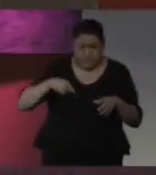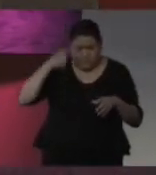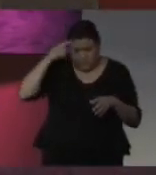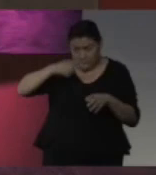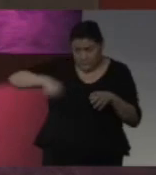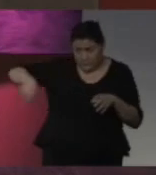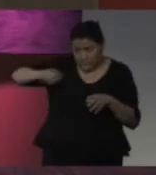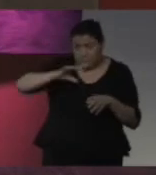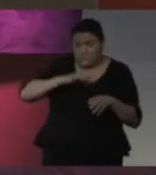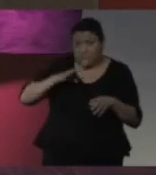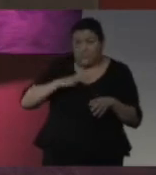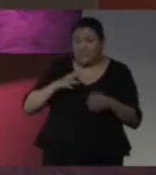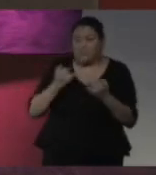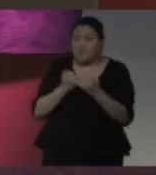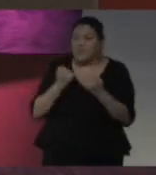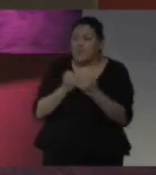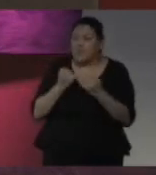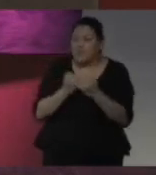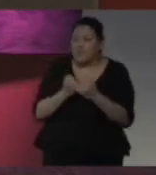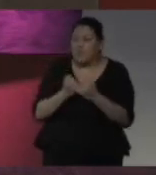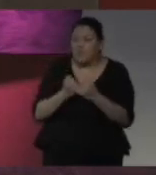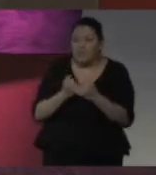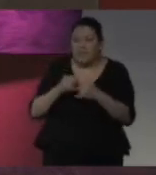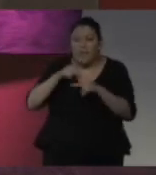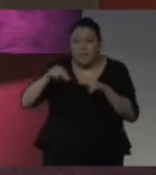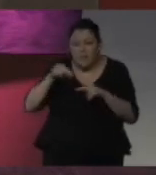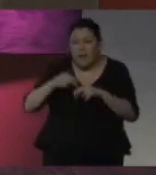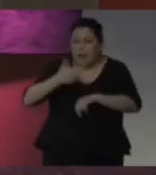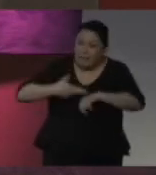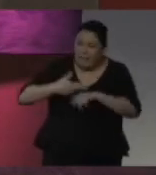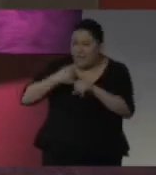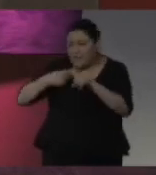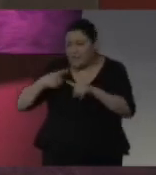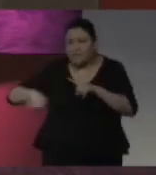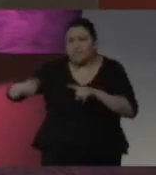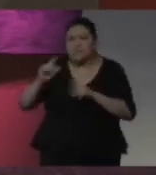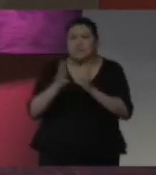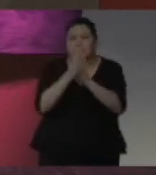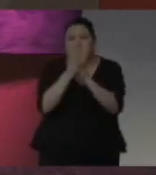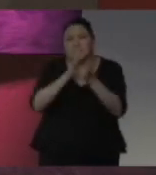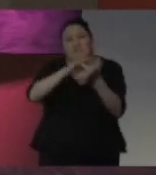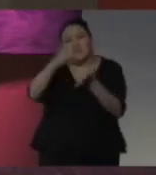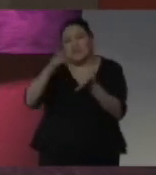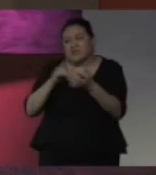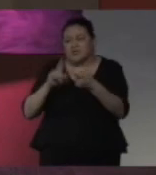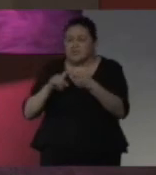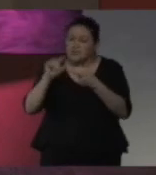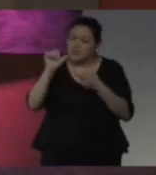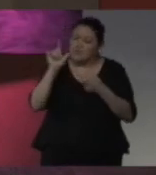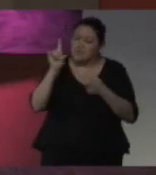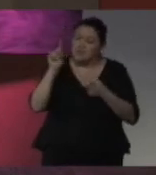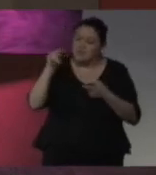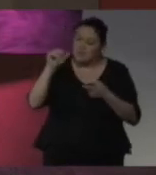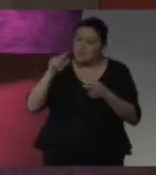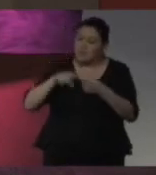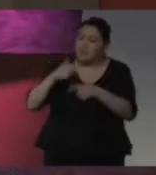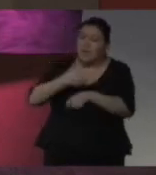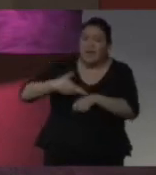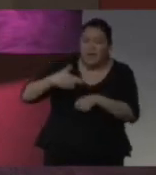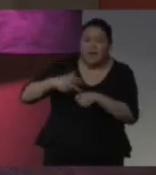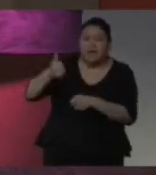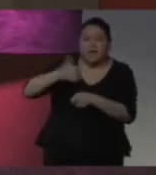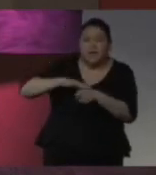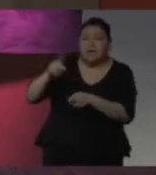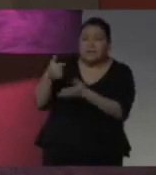famosos boletos. Y quiero agradecerles muchísimo su participación, empezando por Adriana Sereno, que es nuestra gestora y que nos ha ido